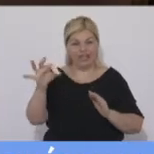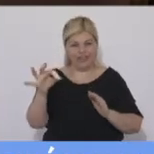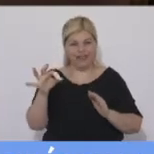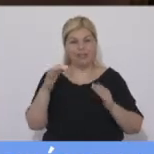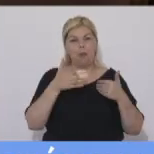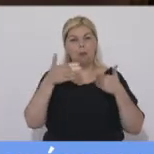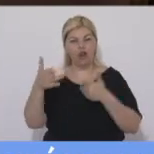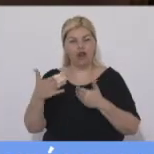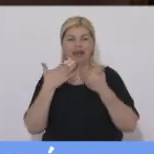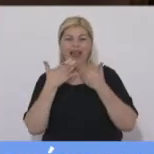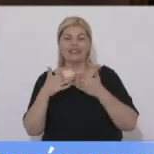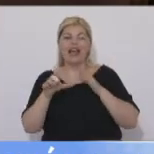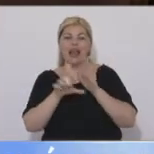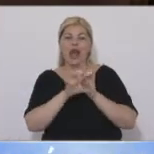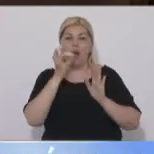26.554,